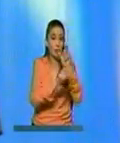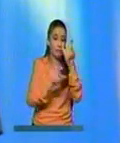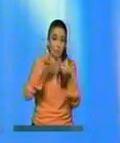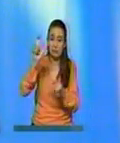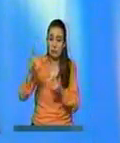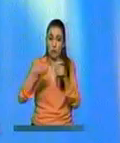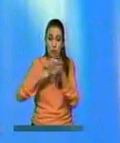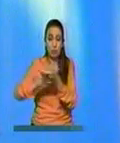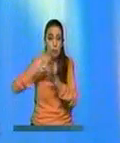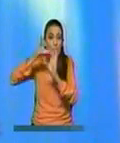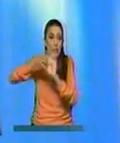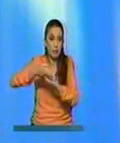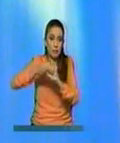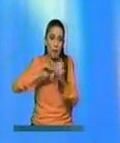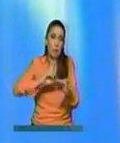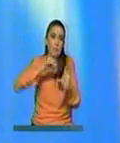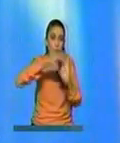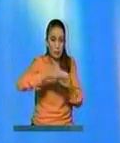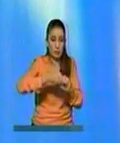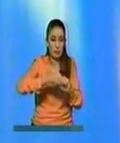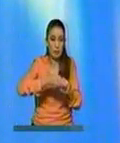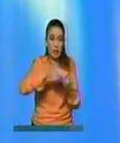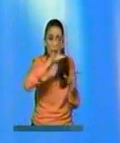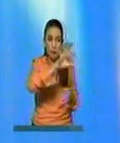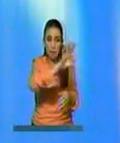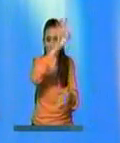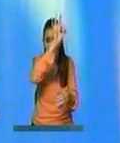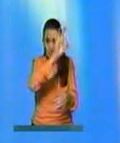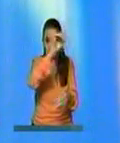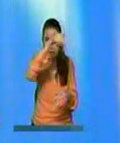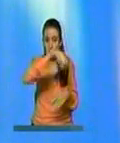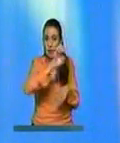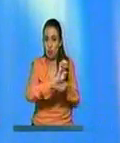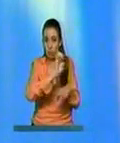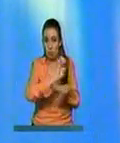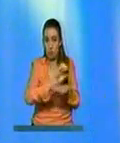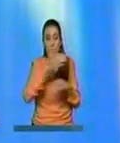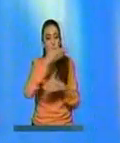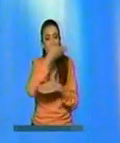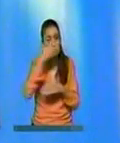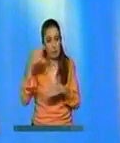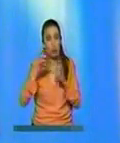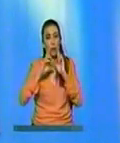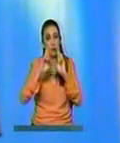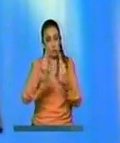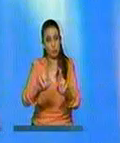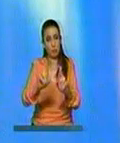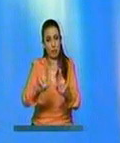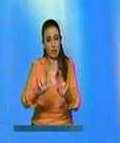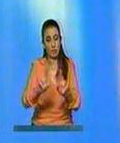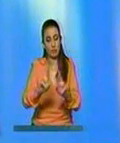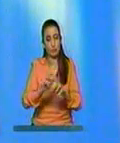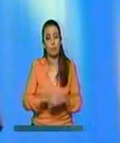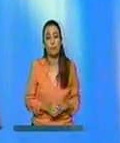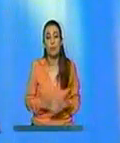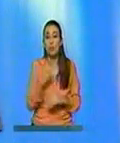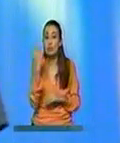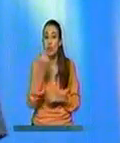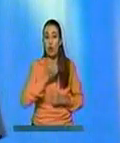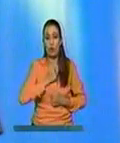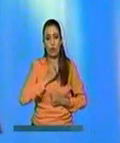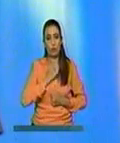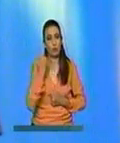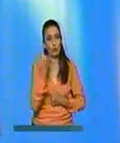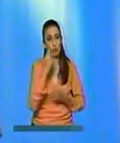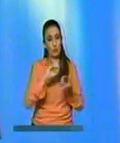participa activamente en cambiar sus preferencias por productos, el país va a estar mucho mejor y mucho más rápido de lo que podría estar si solo nosotros hacemos